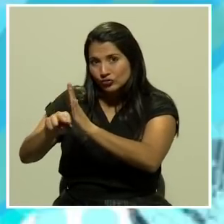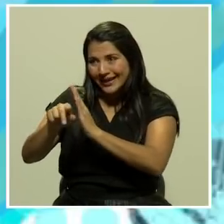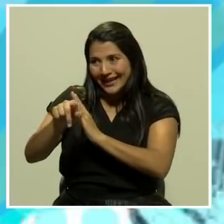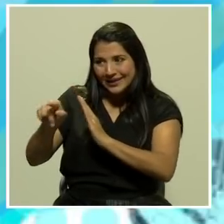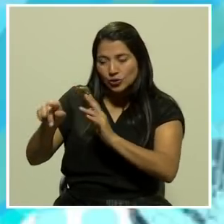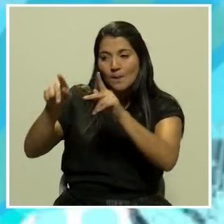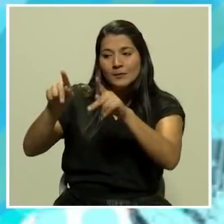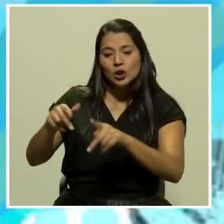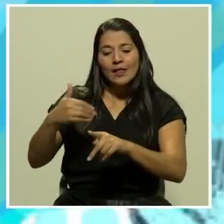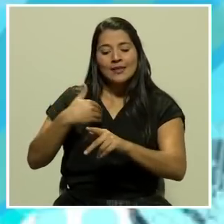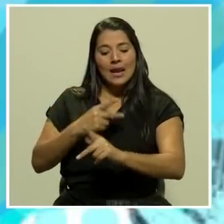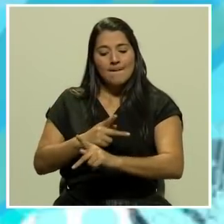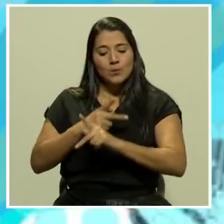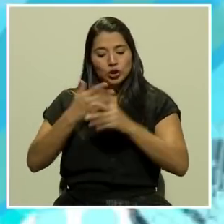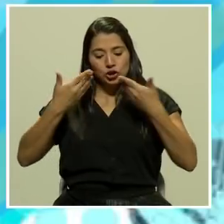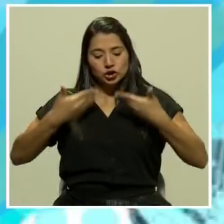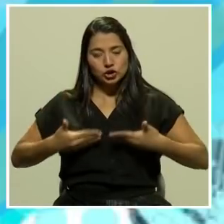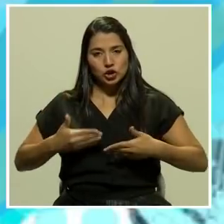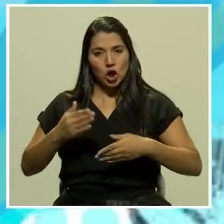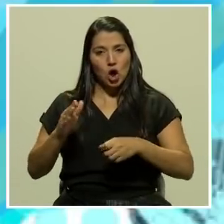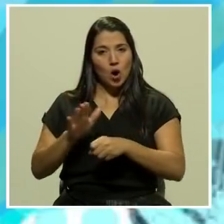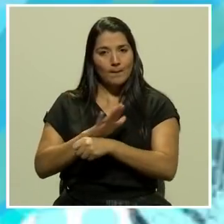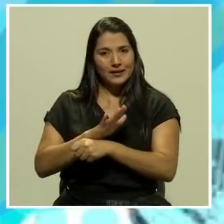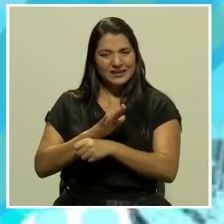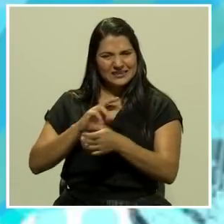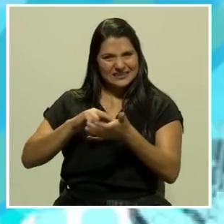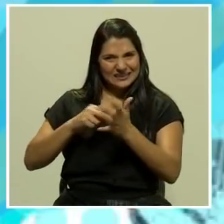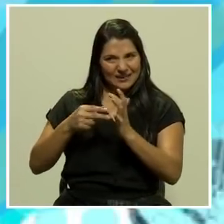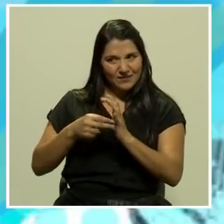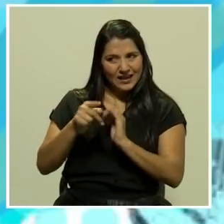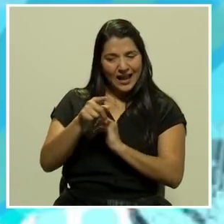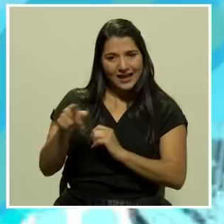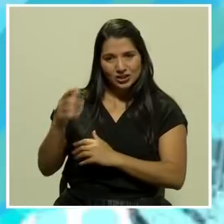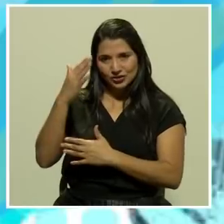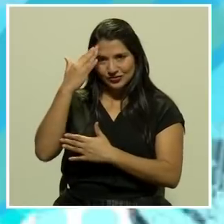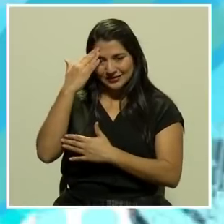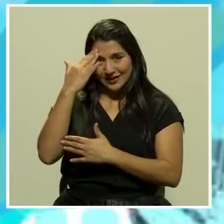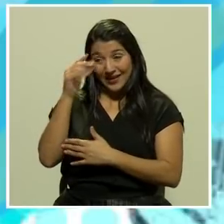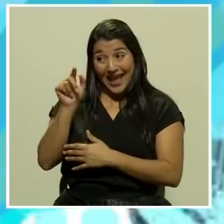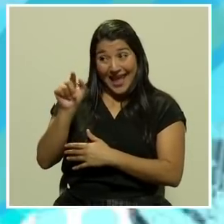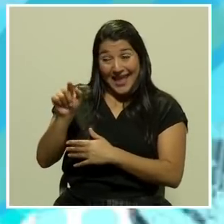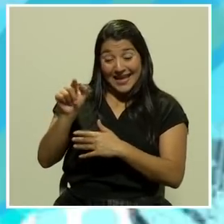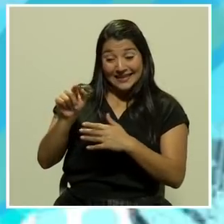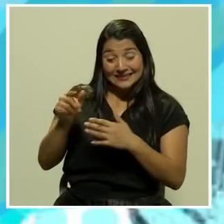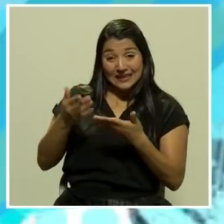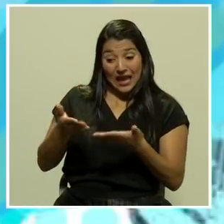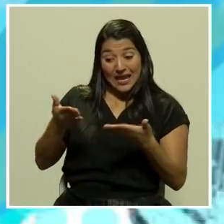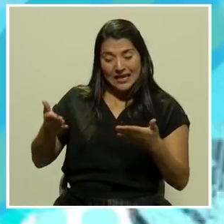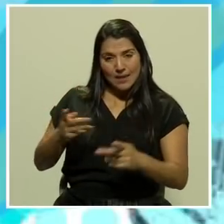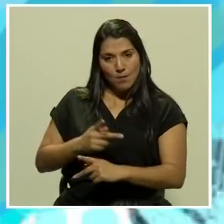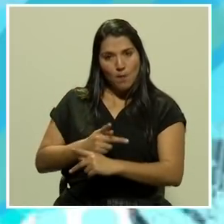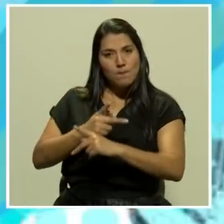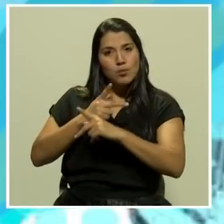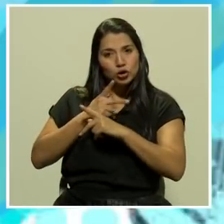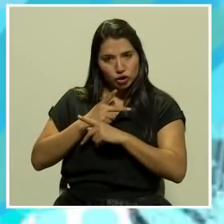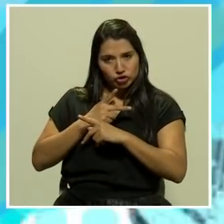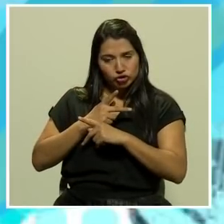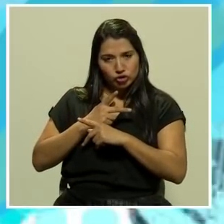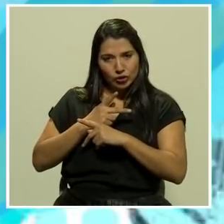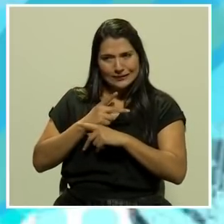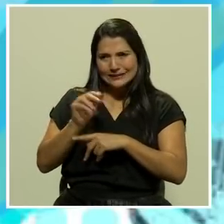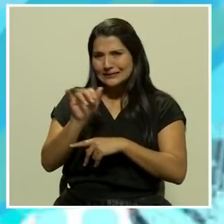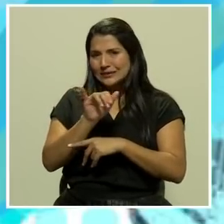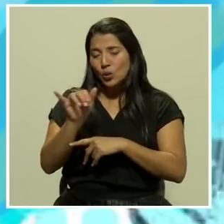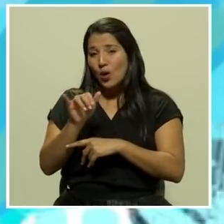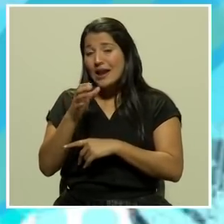entrenadas. Y este tipo de equipo protector es el que se está usando y el que ha orientado la Organización Panamericana